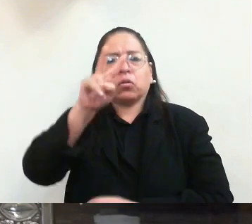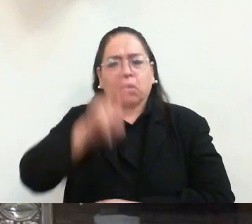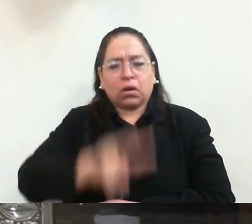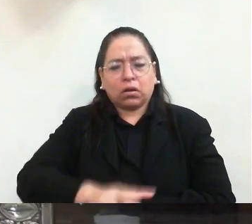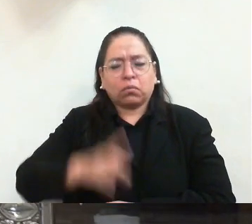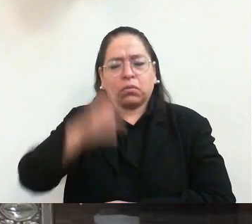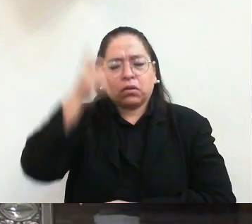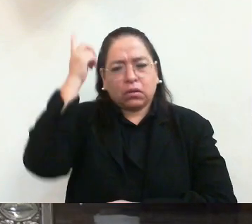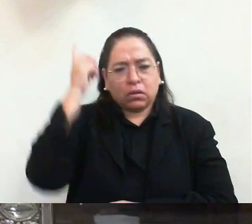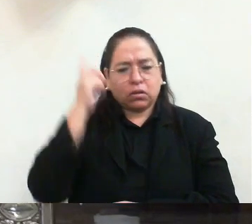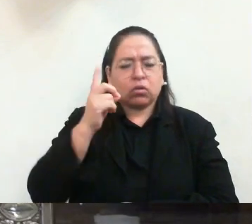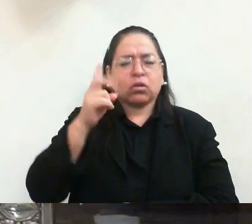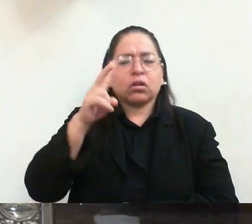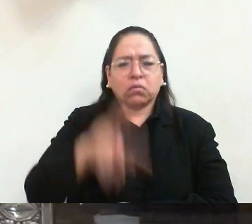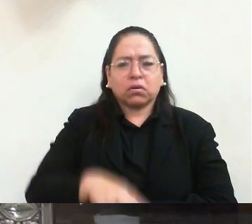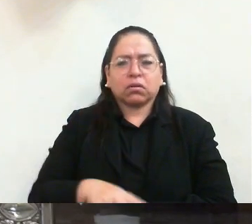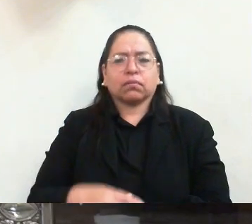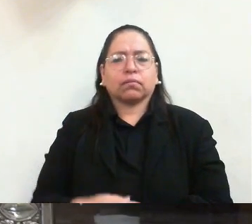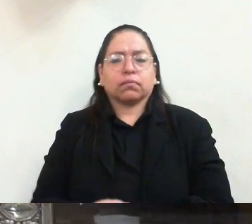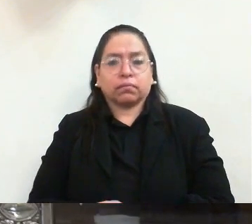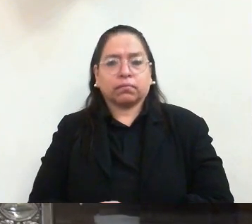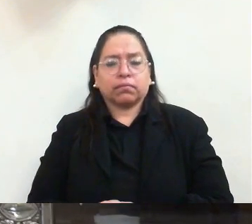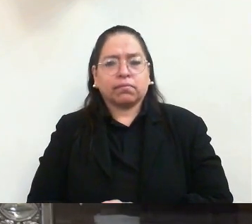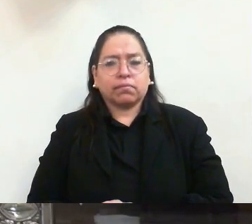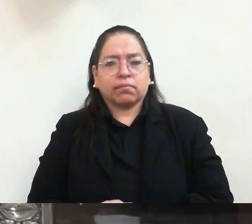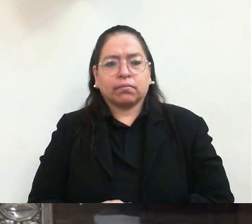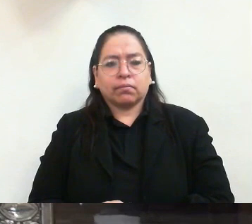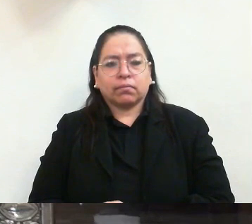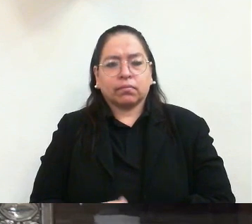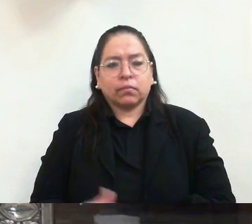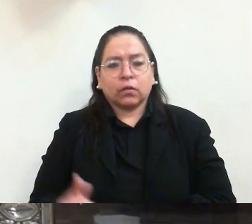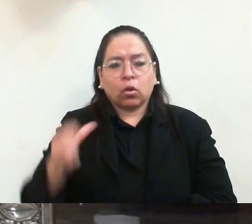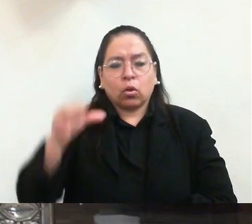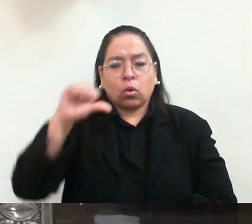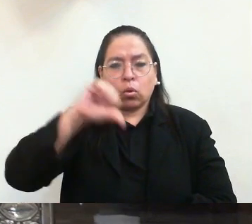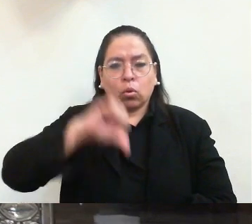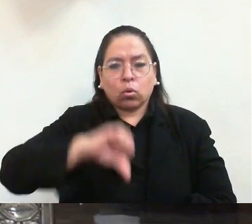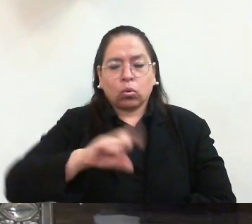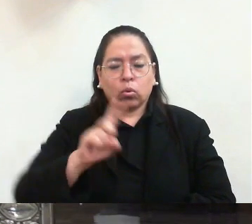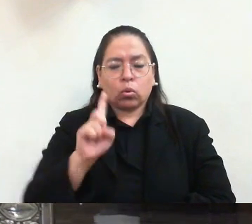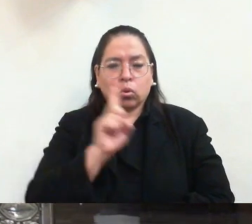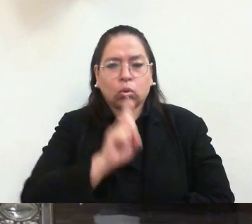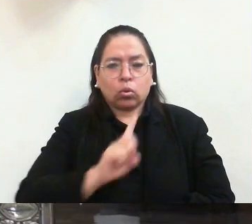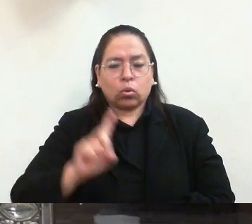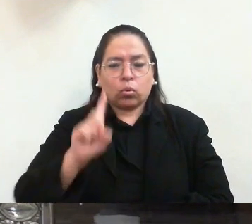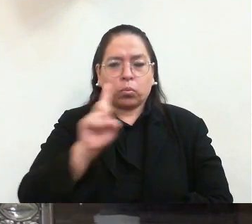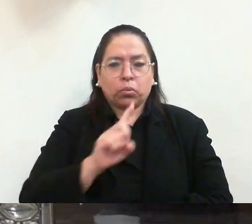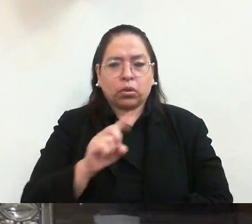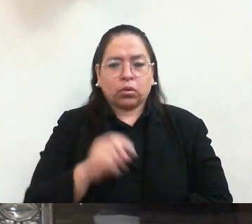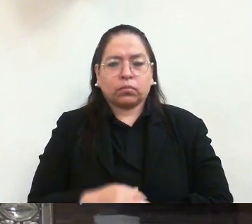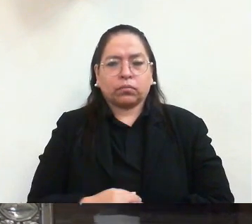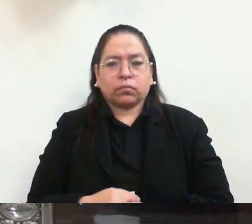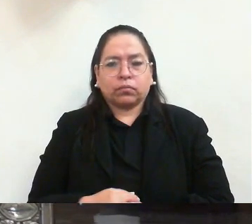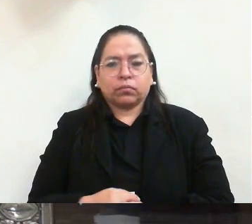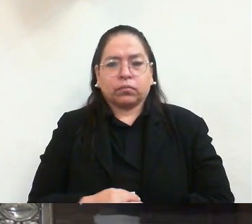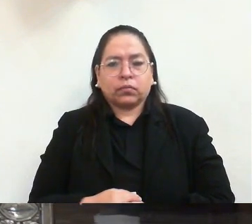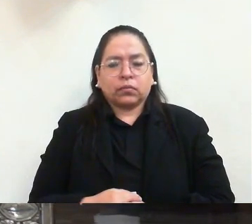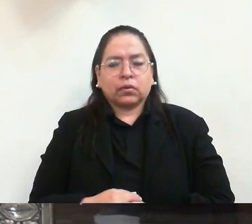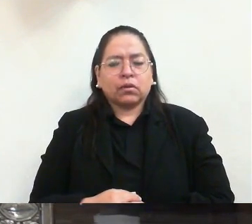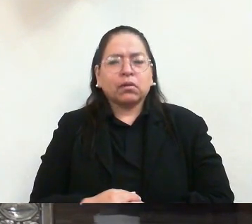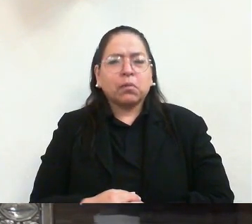en este domingo miramos a jesús delante de una